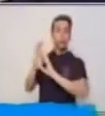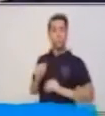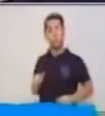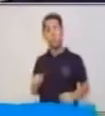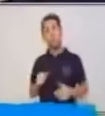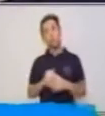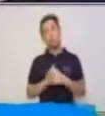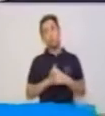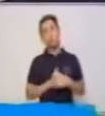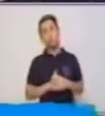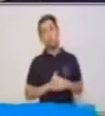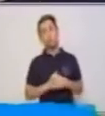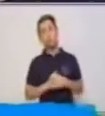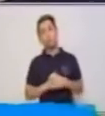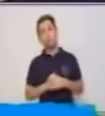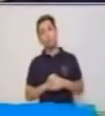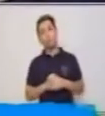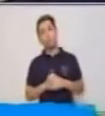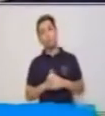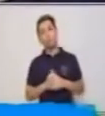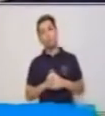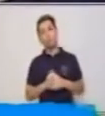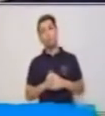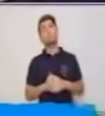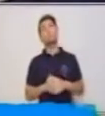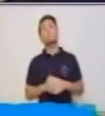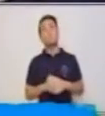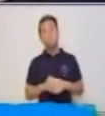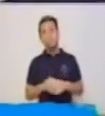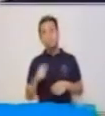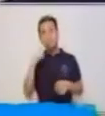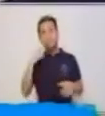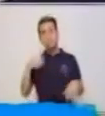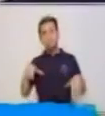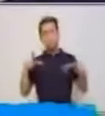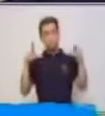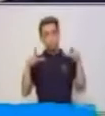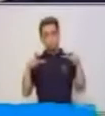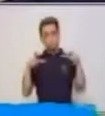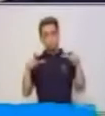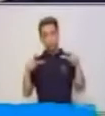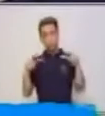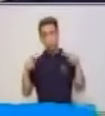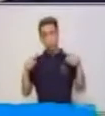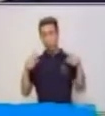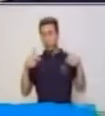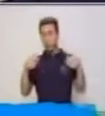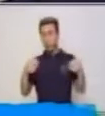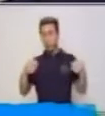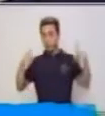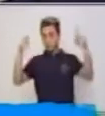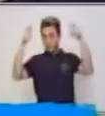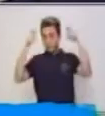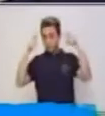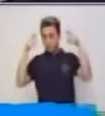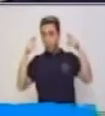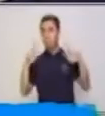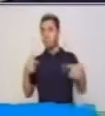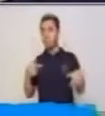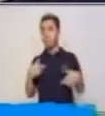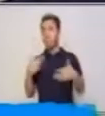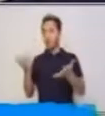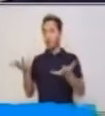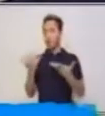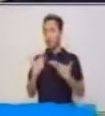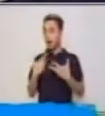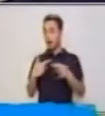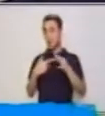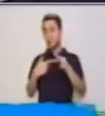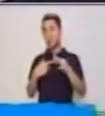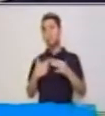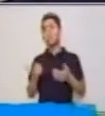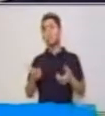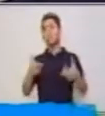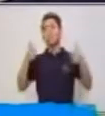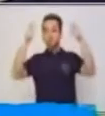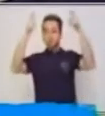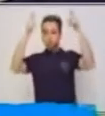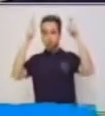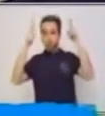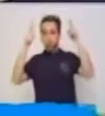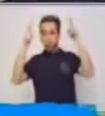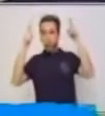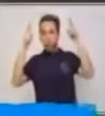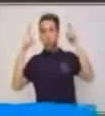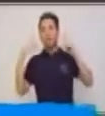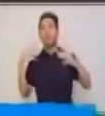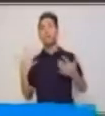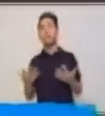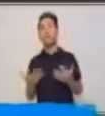Y este es un regalo muy especial que me hicieron hace unos años. Este es un sombrero